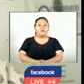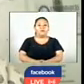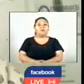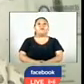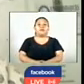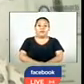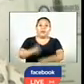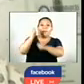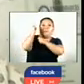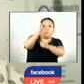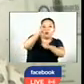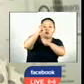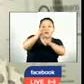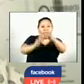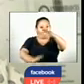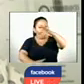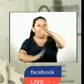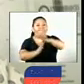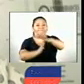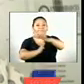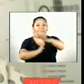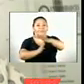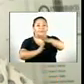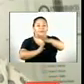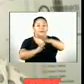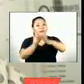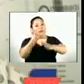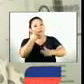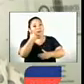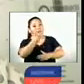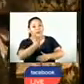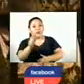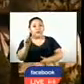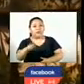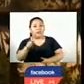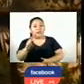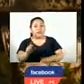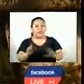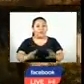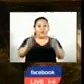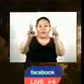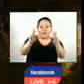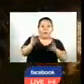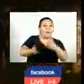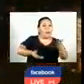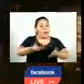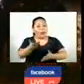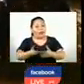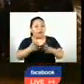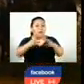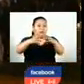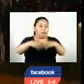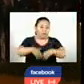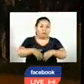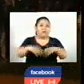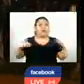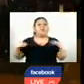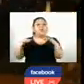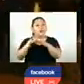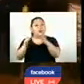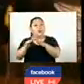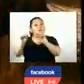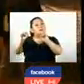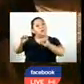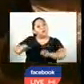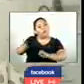protestas y el paro que han mostrado varias pérdidas sobre todo para el sector de comercio igual se puede mantener esta inercia de